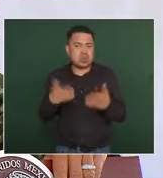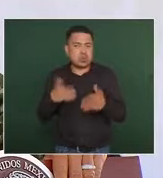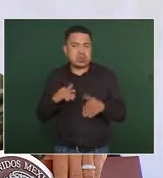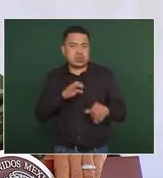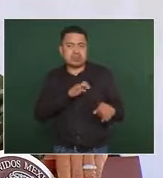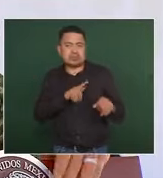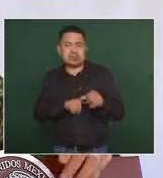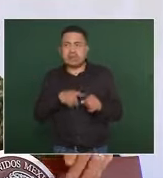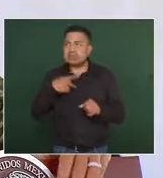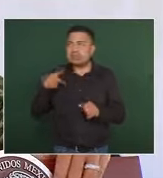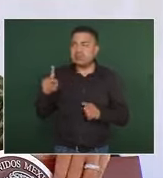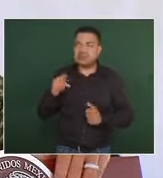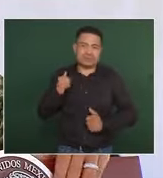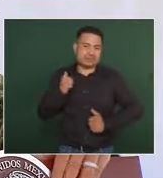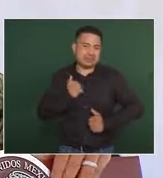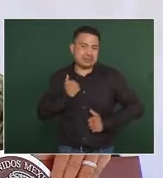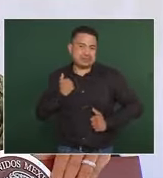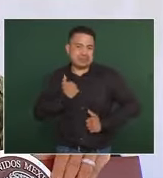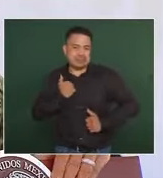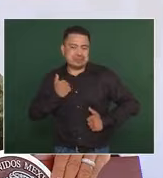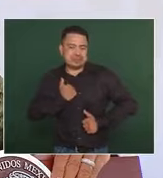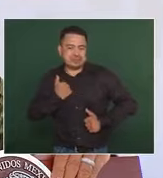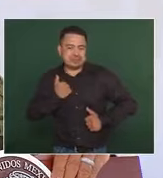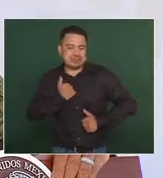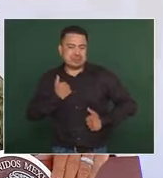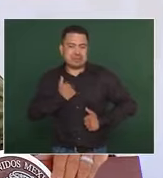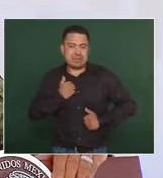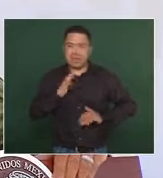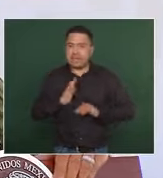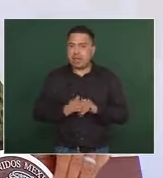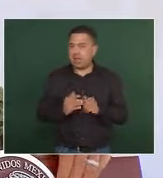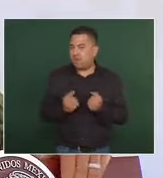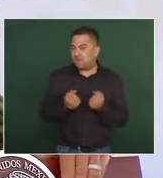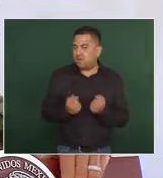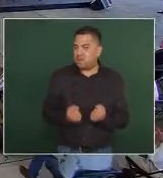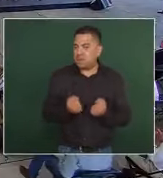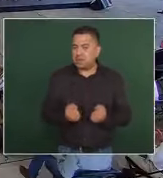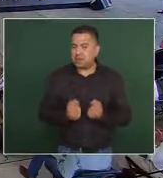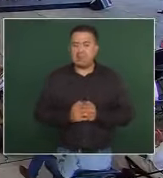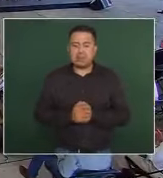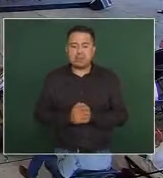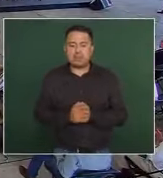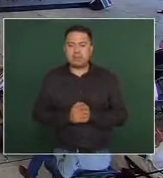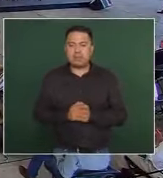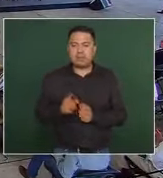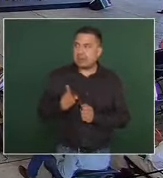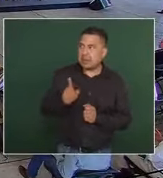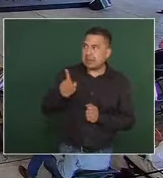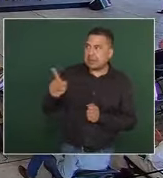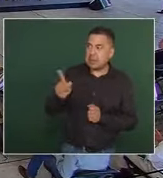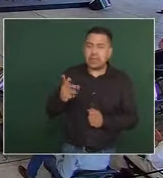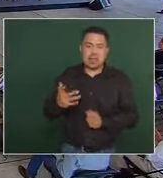de Fuerzas Armadas, armamento de gran potencia. Aquí tenemos un